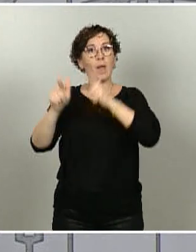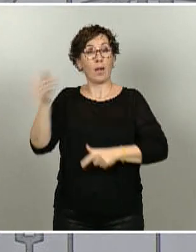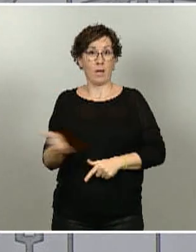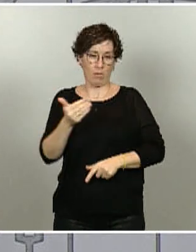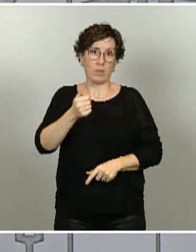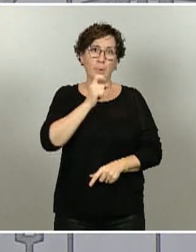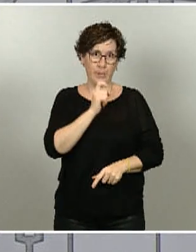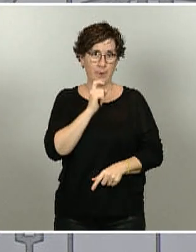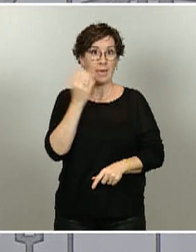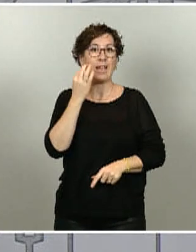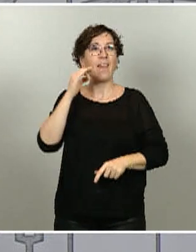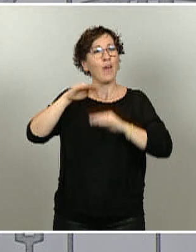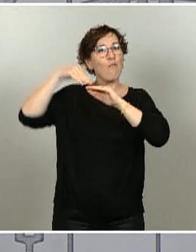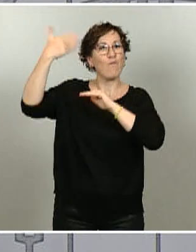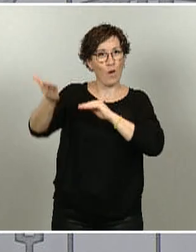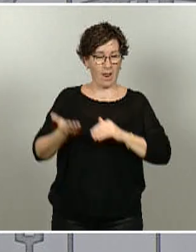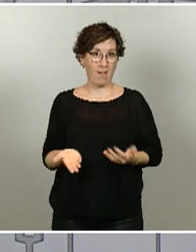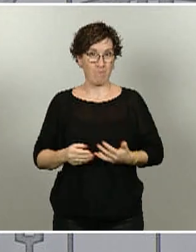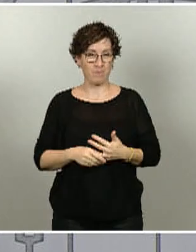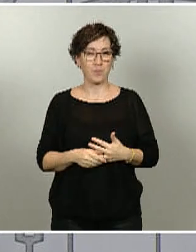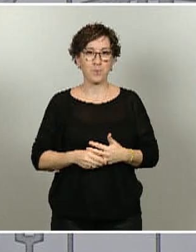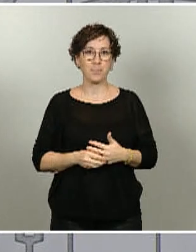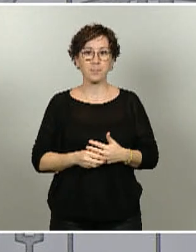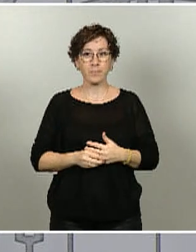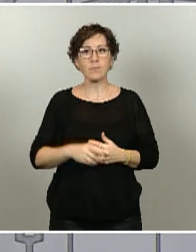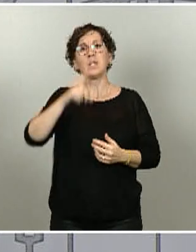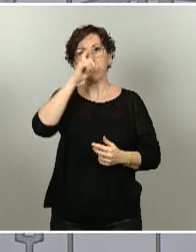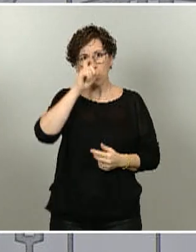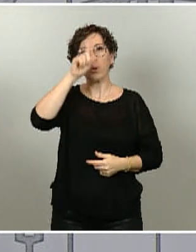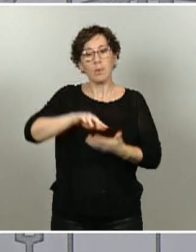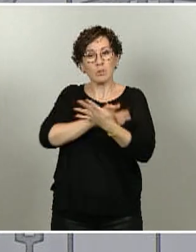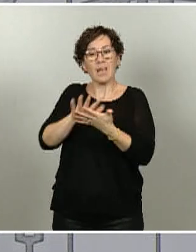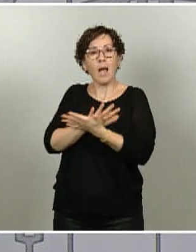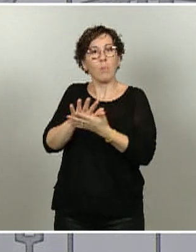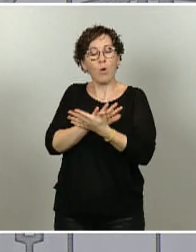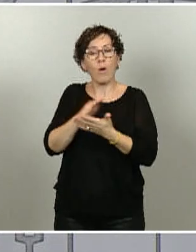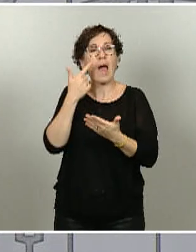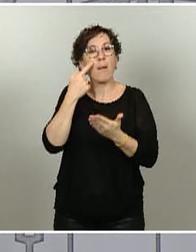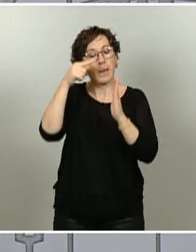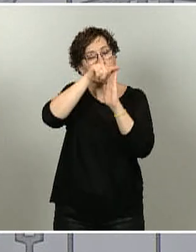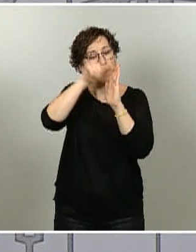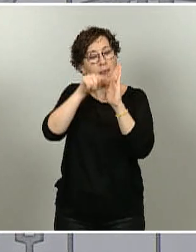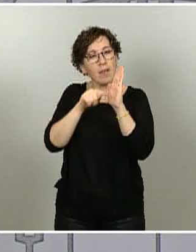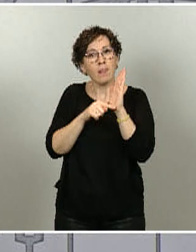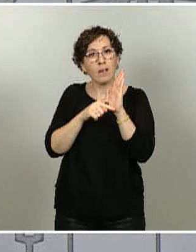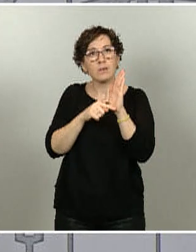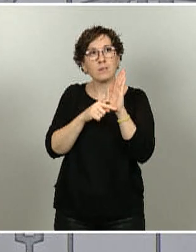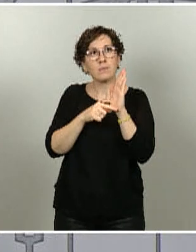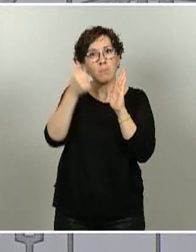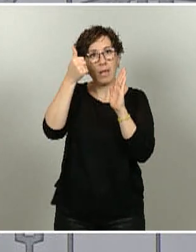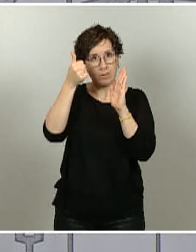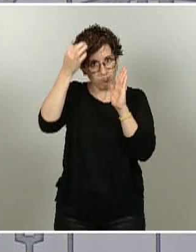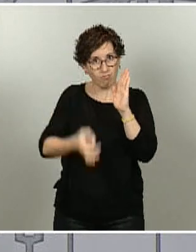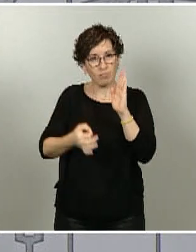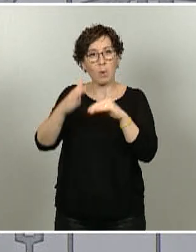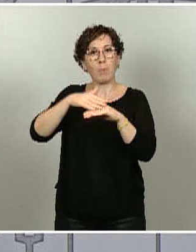del exterior. Además, se valoró qué medidas eran realizables para prevenir la transmisión en los